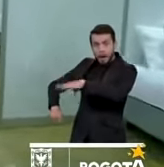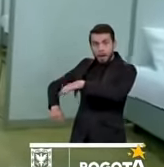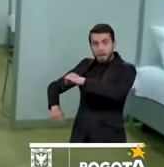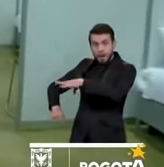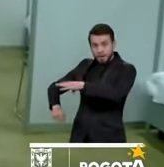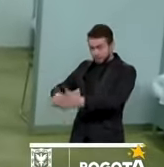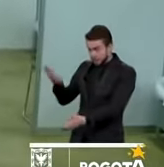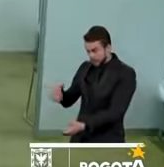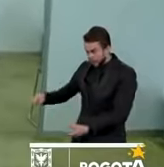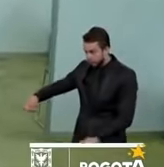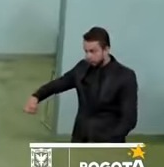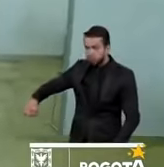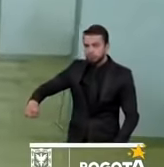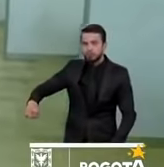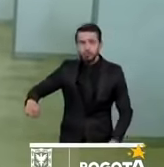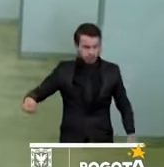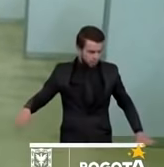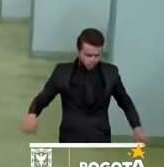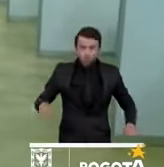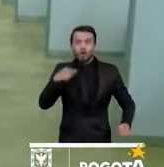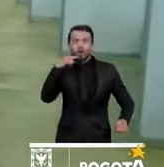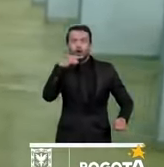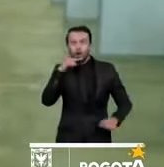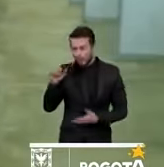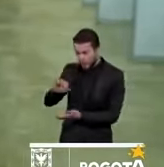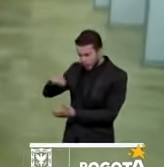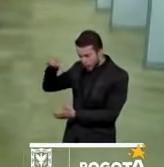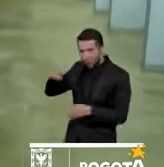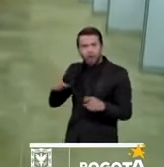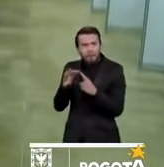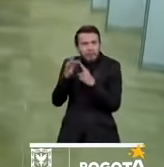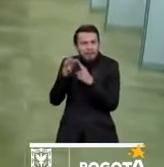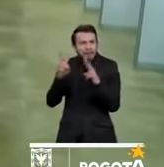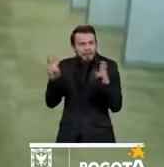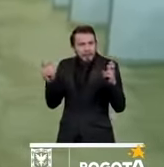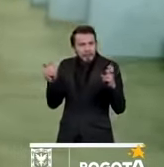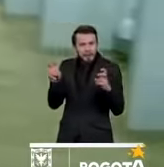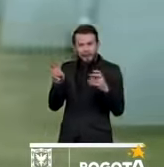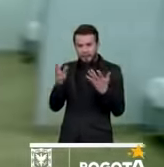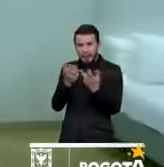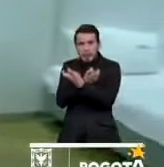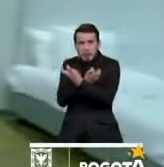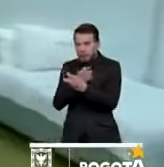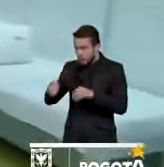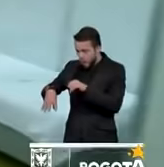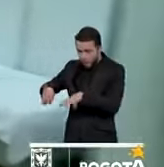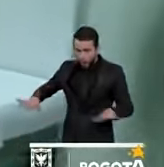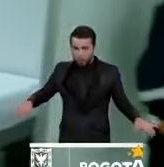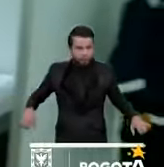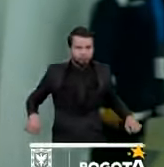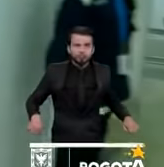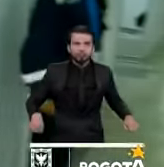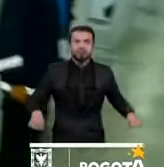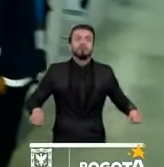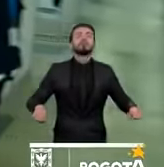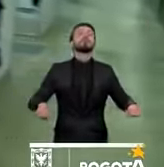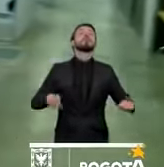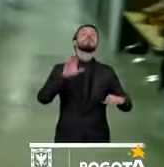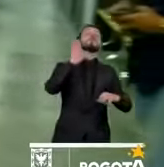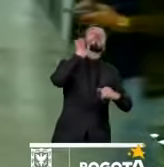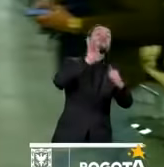recogen y lo llevan al depósito que está al fondo de Corferias. Sí, es importante que la gente sepa que